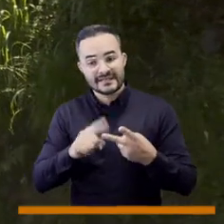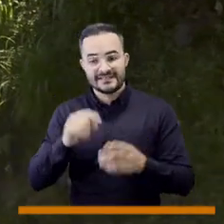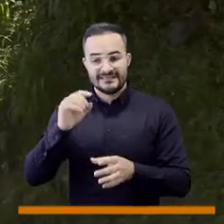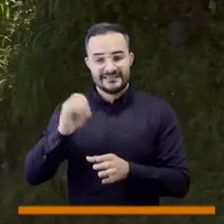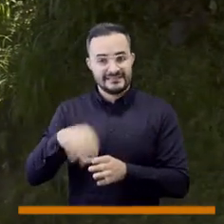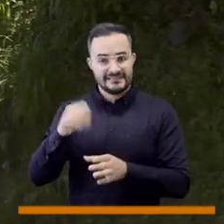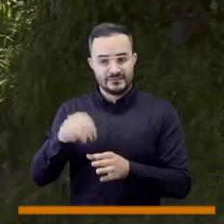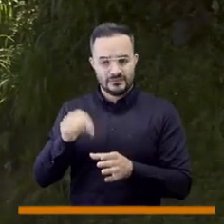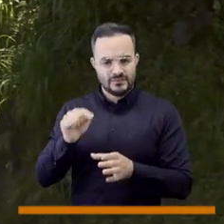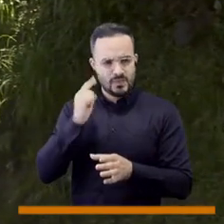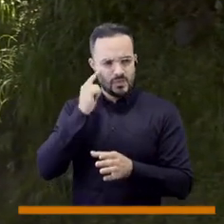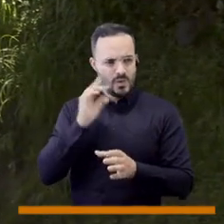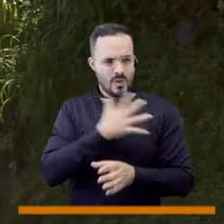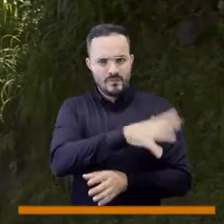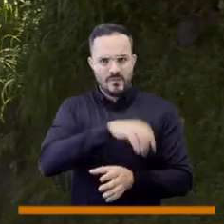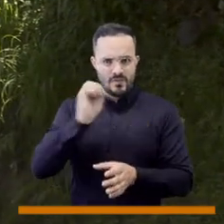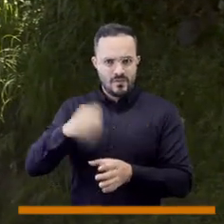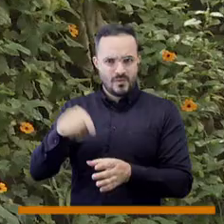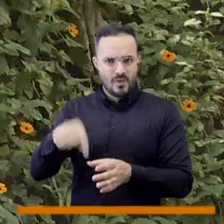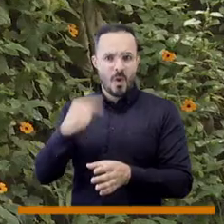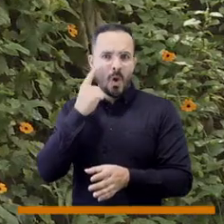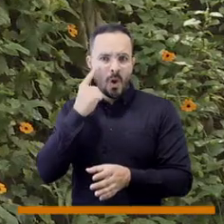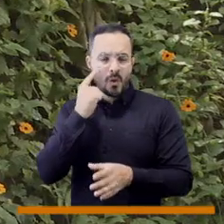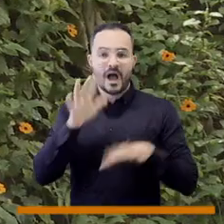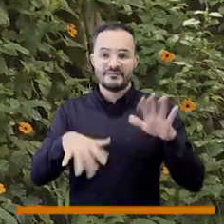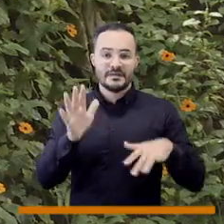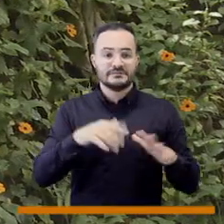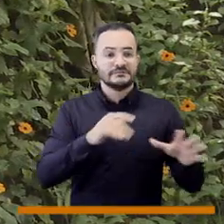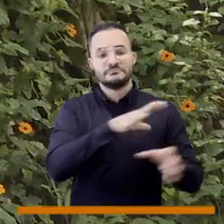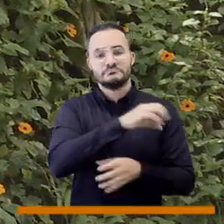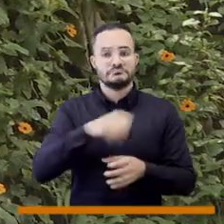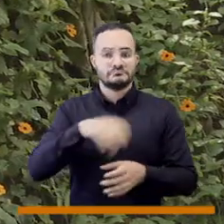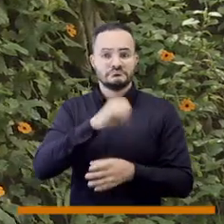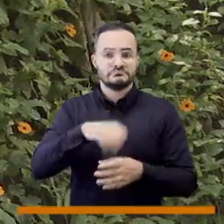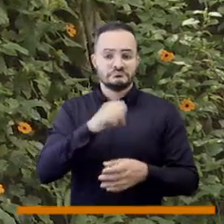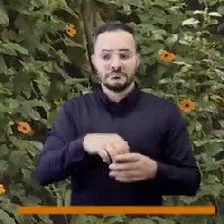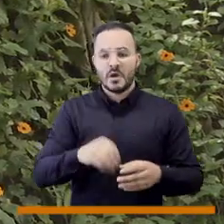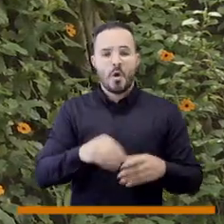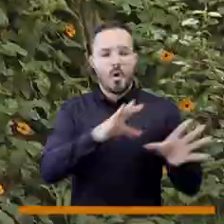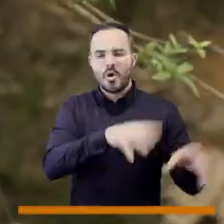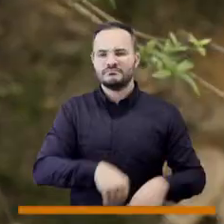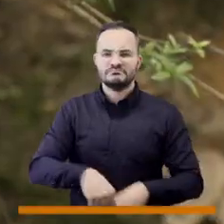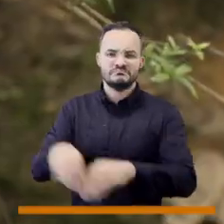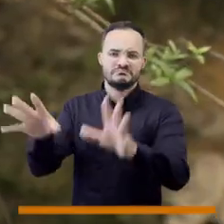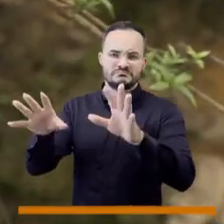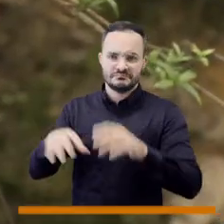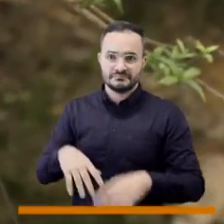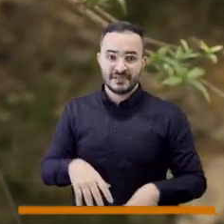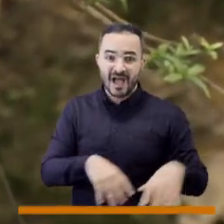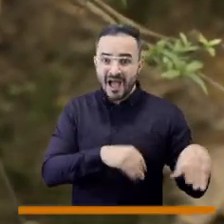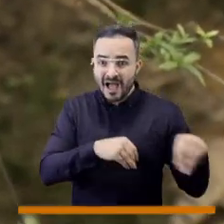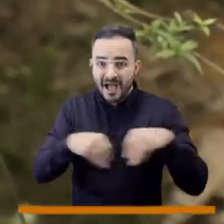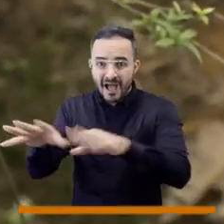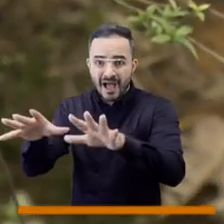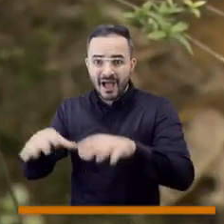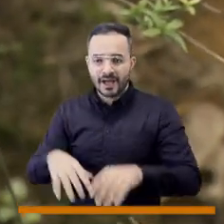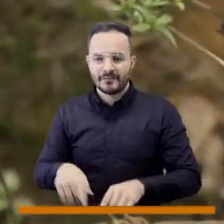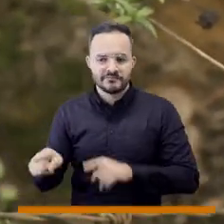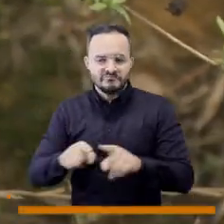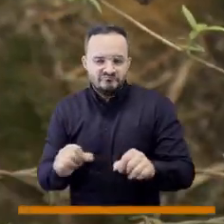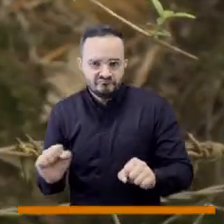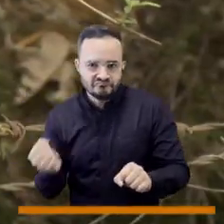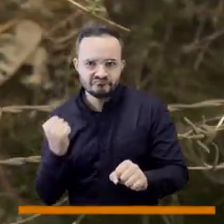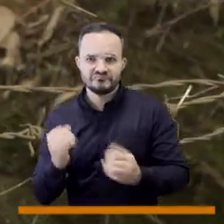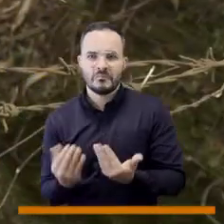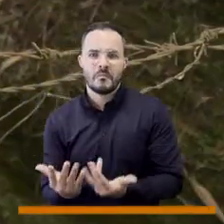los residuos porque a pesar de evacuarla de erradicarla como es tan eficiente en sus sistemas preparativos en